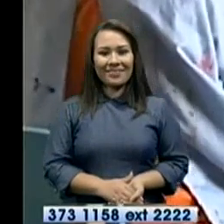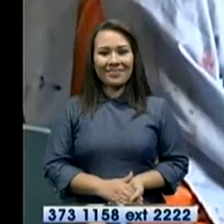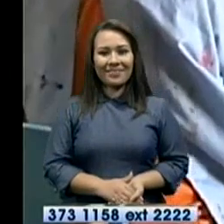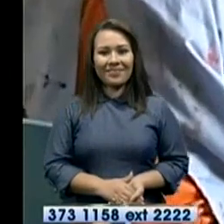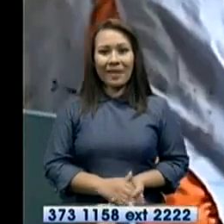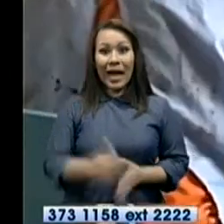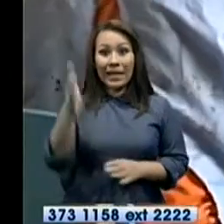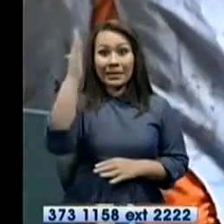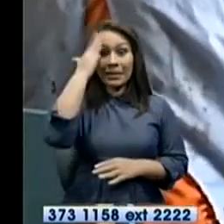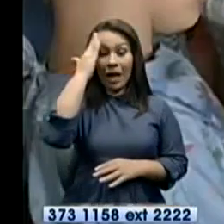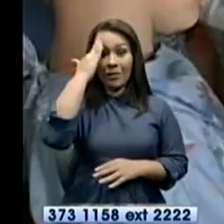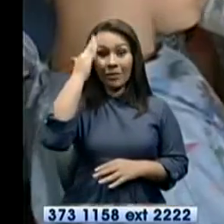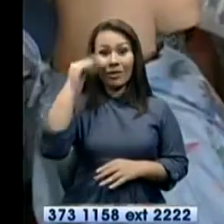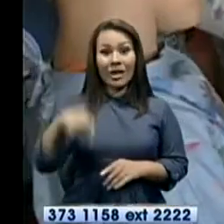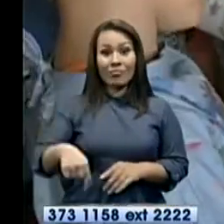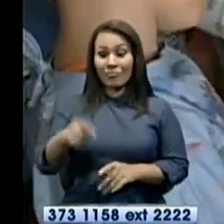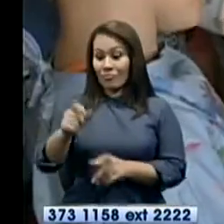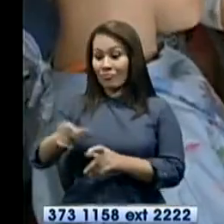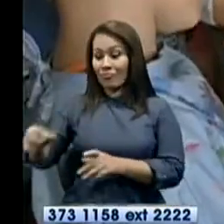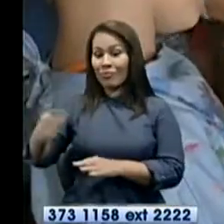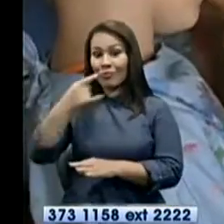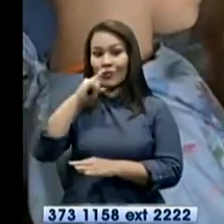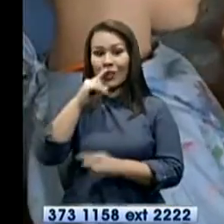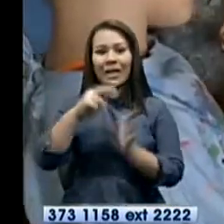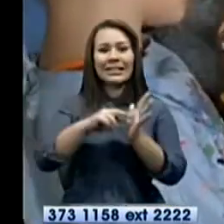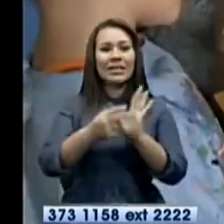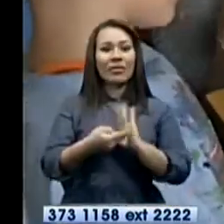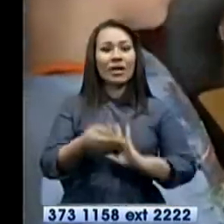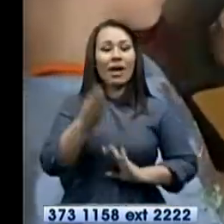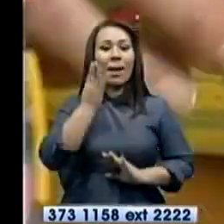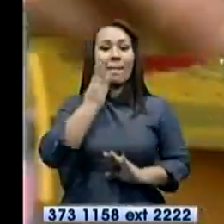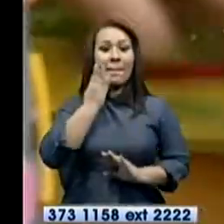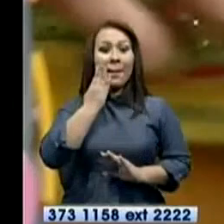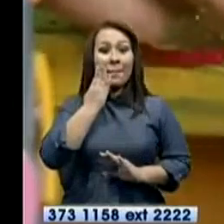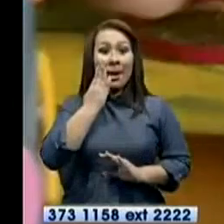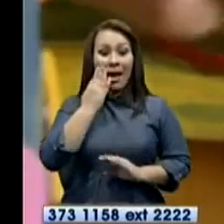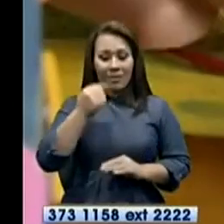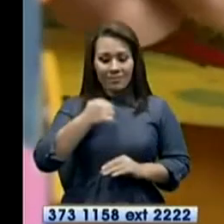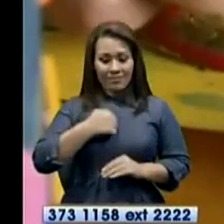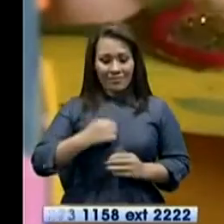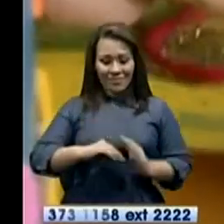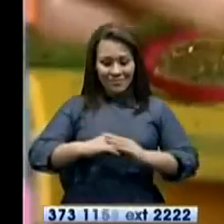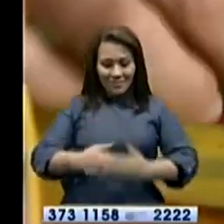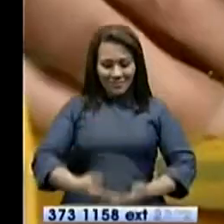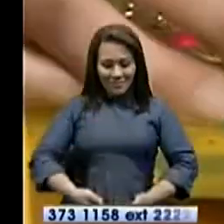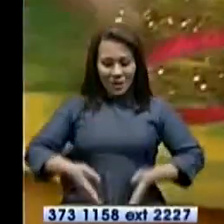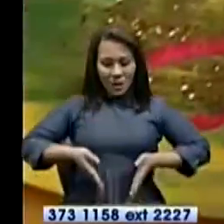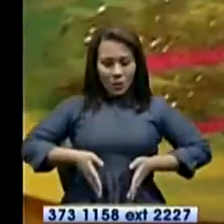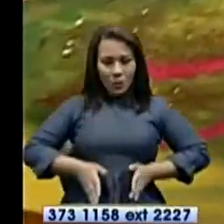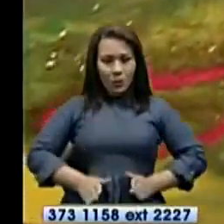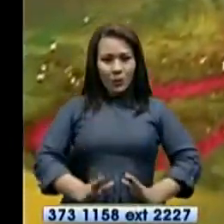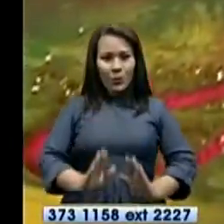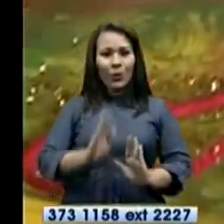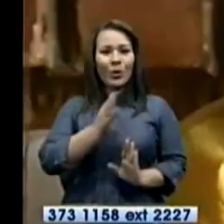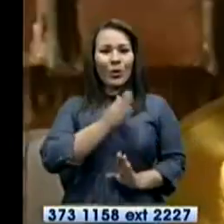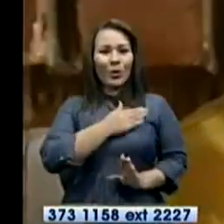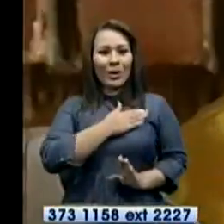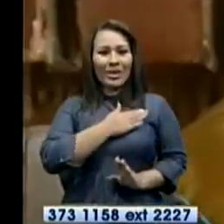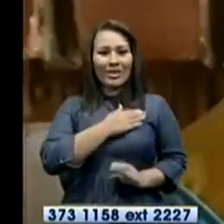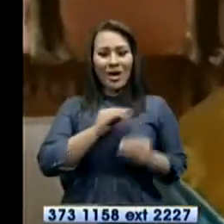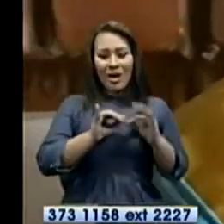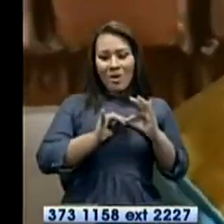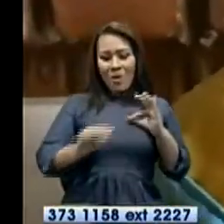La sabiduría popular asegura que ser madre es tener una parte de tu corazón viviendo fuera de ti. ¿Pero qué significa ser hijo? ¿Qué es